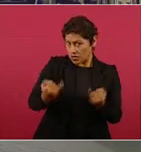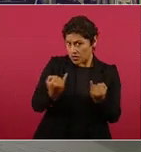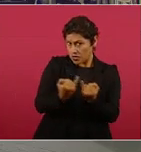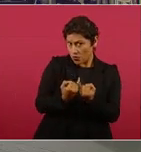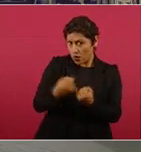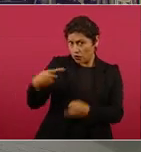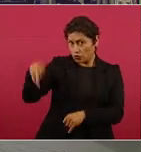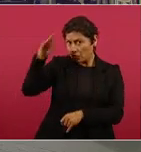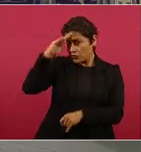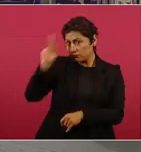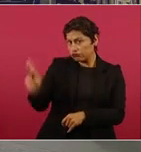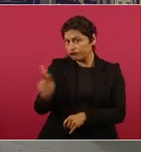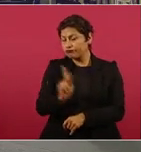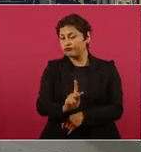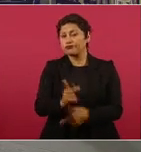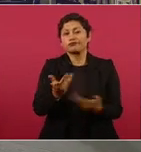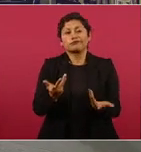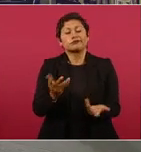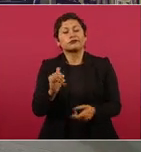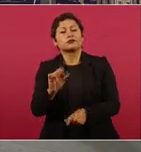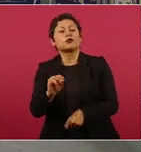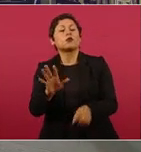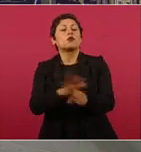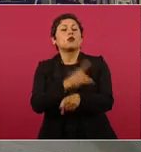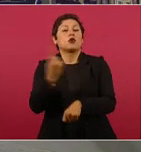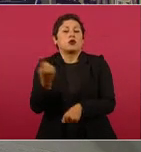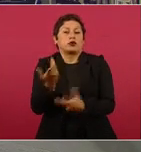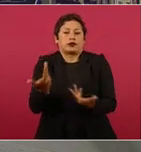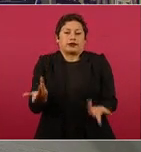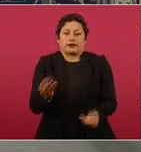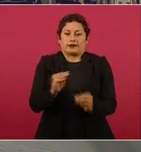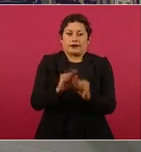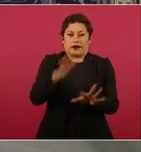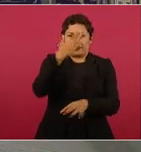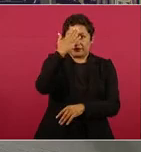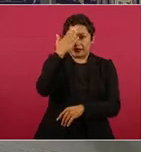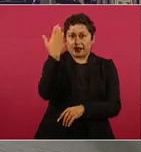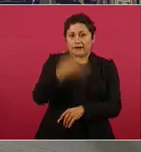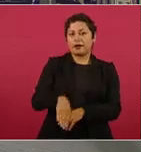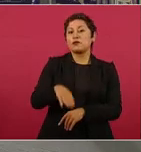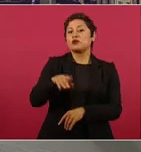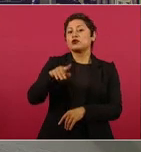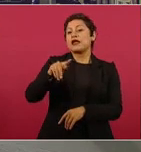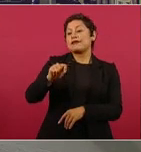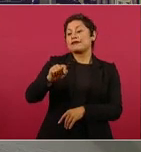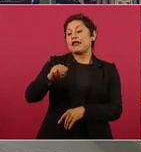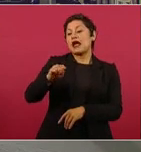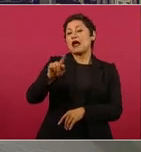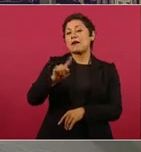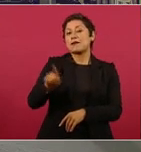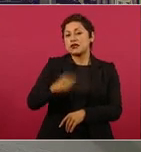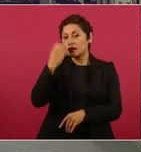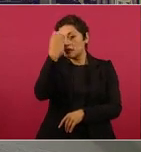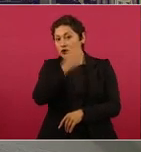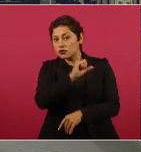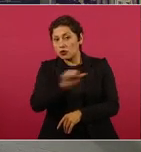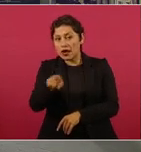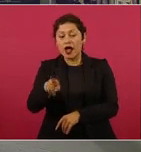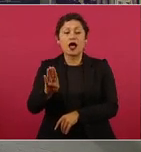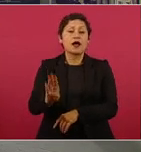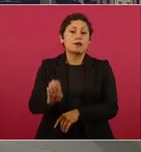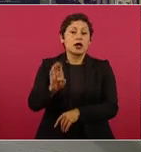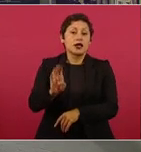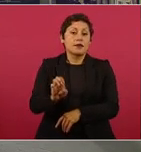esta postura, tomando en cuenta que con este tamiz neonatal ampliado, bueno, se va a poder detectar enfermedades